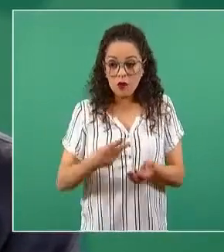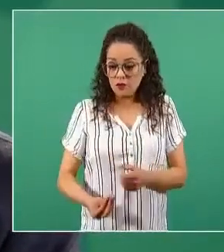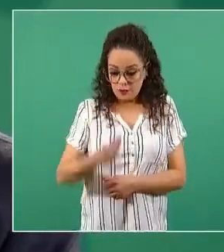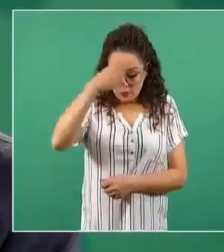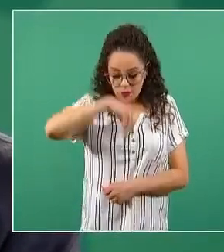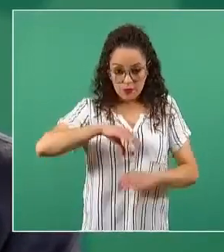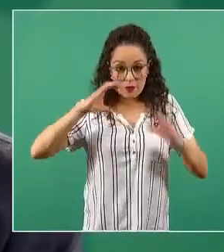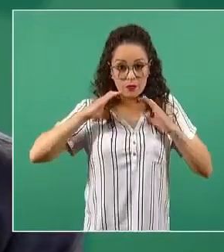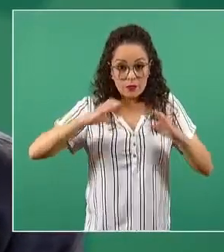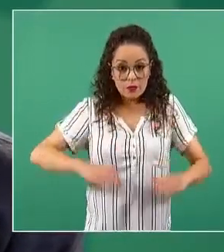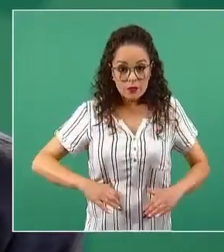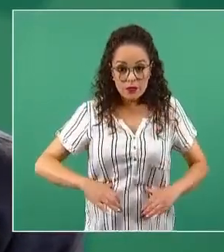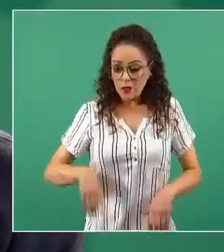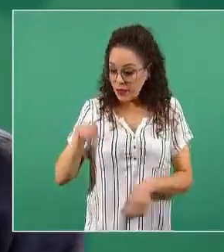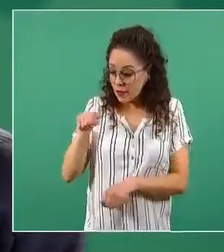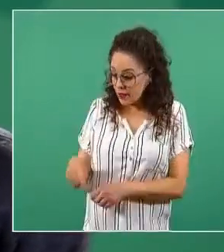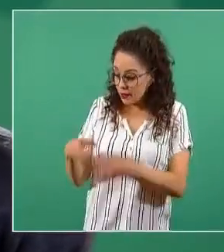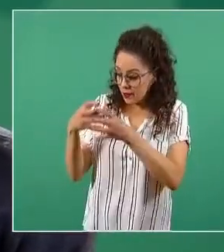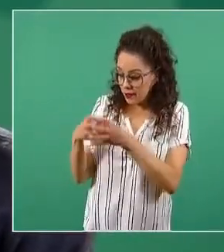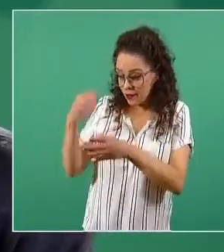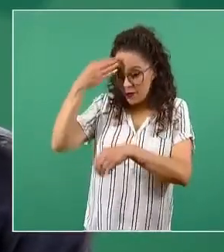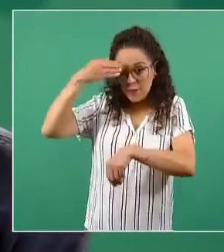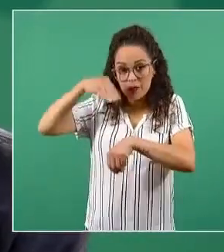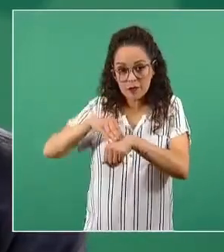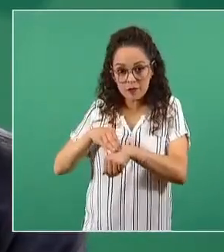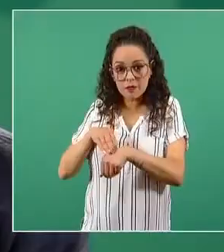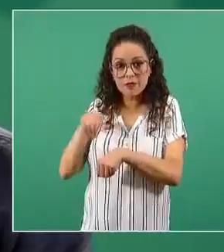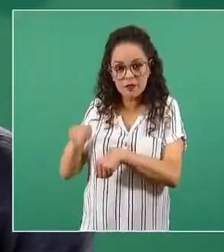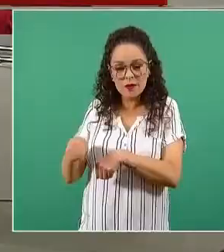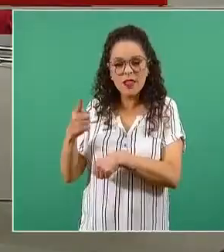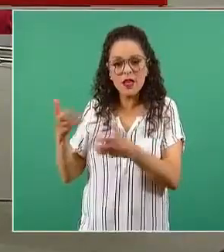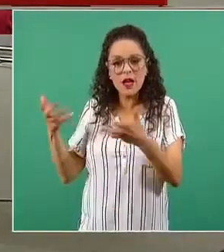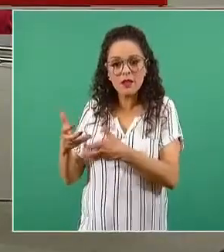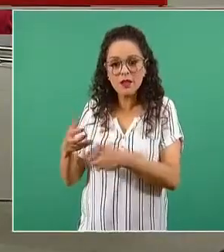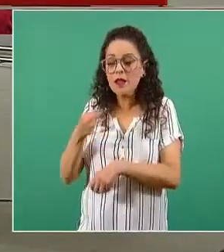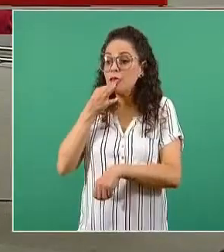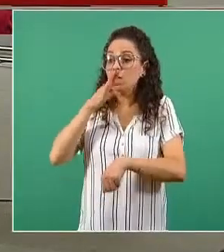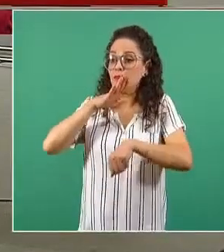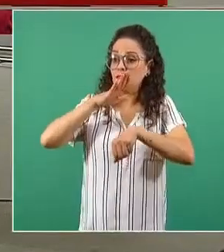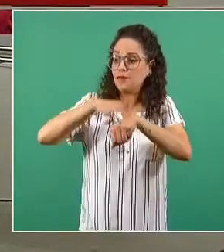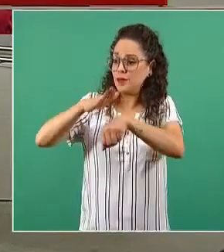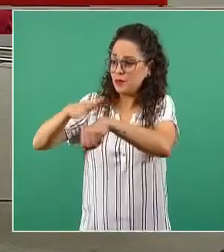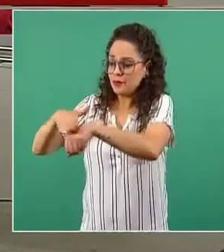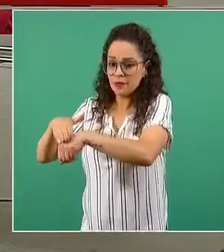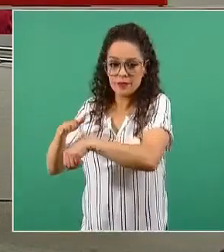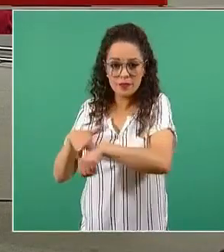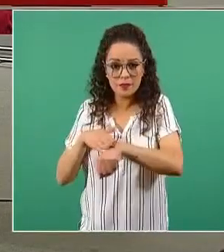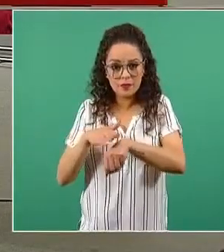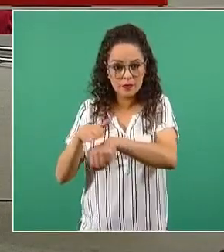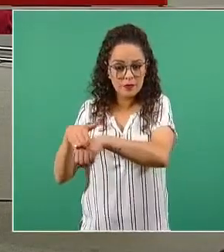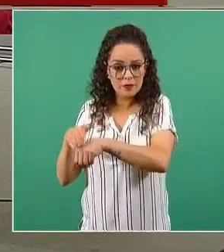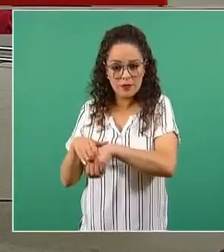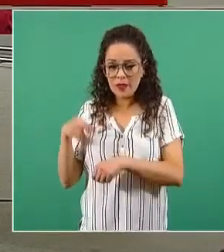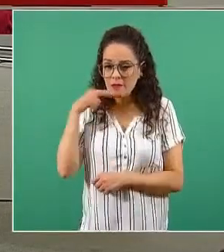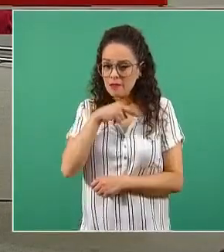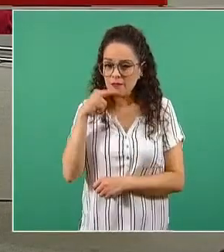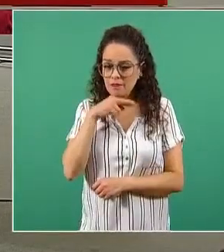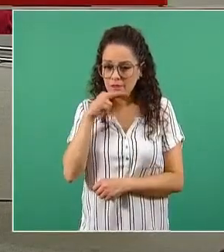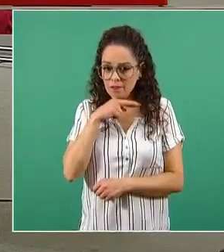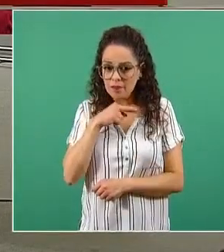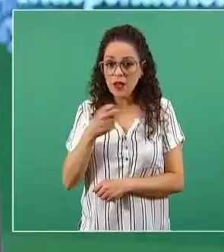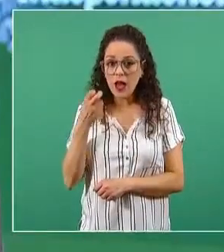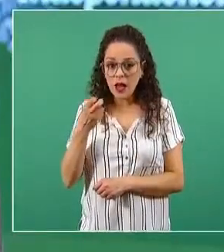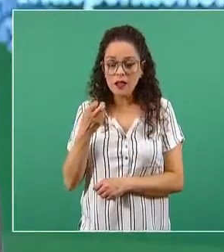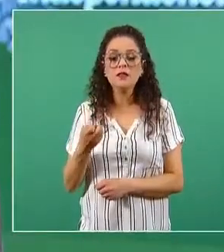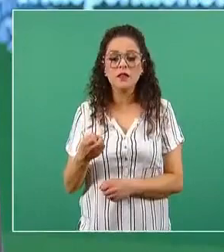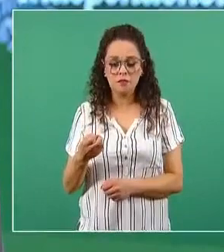esas células de memoria mandan una serie de señales químicas que en un tiempo muy corto estimulan